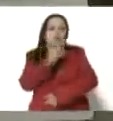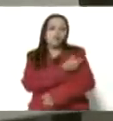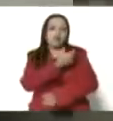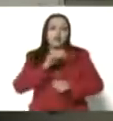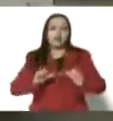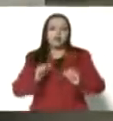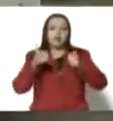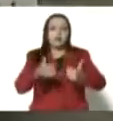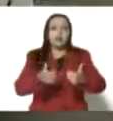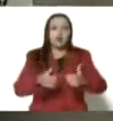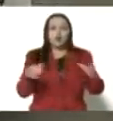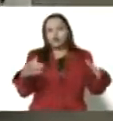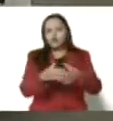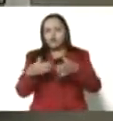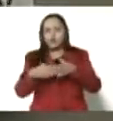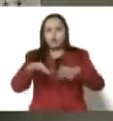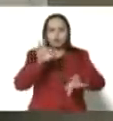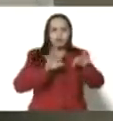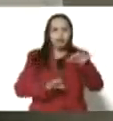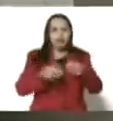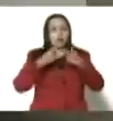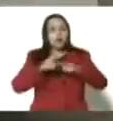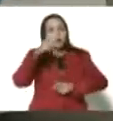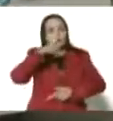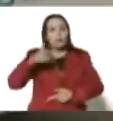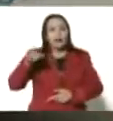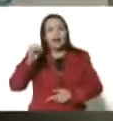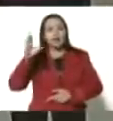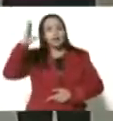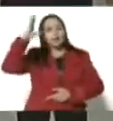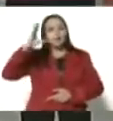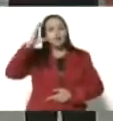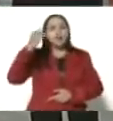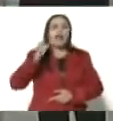grupos priorizados, pero para que la población esté consciente,